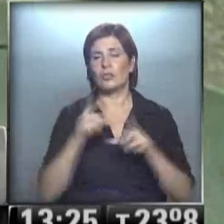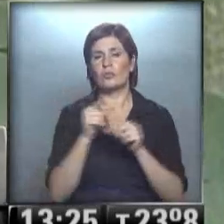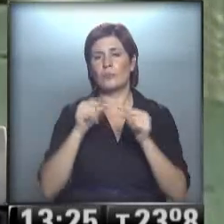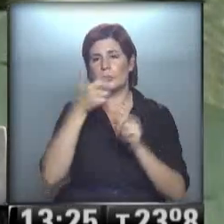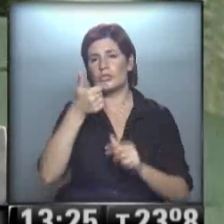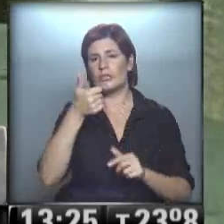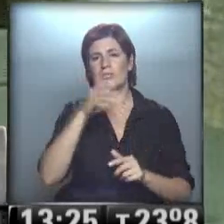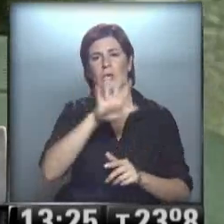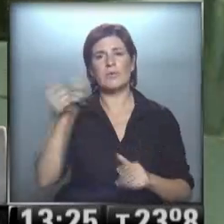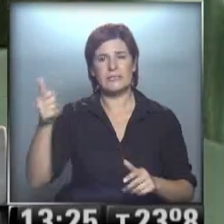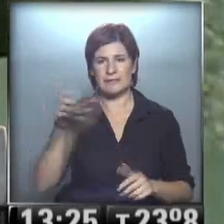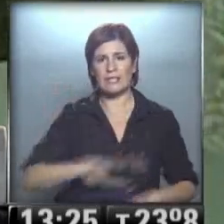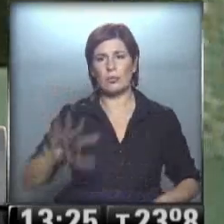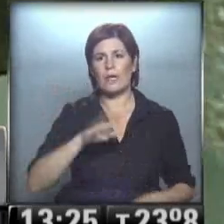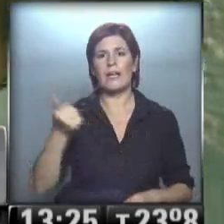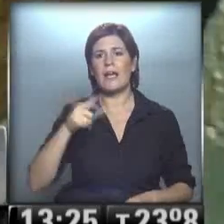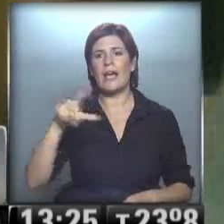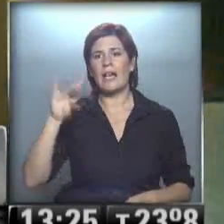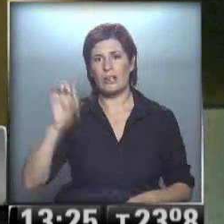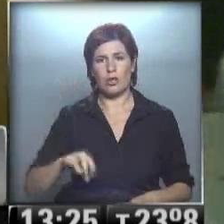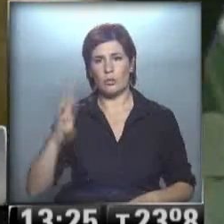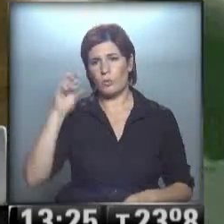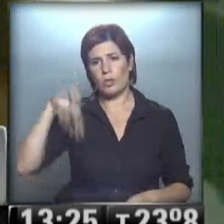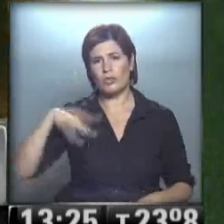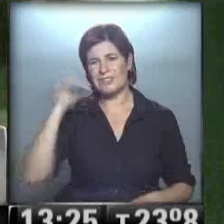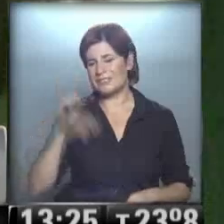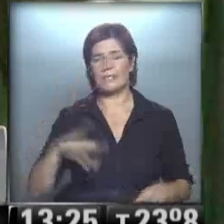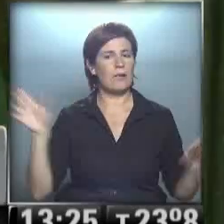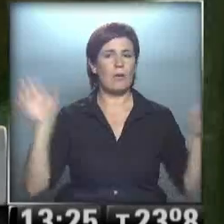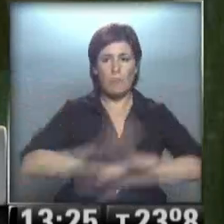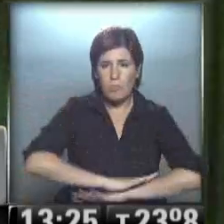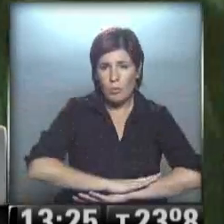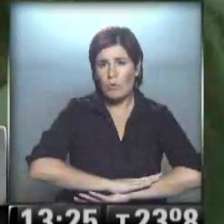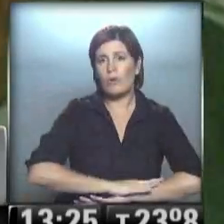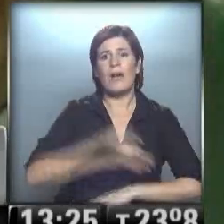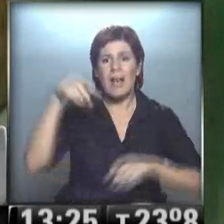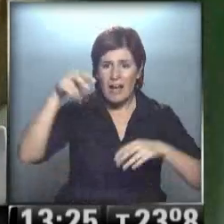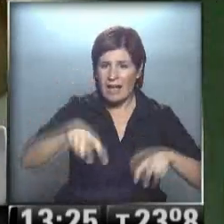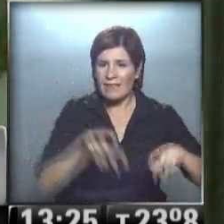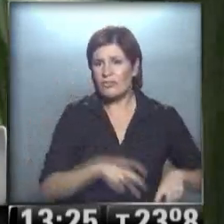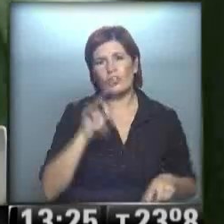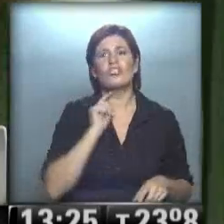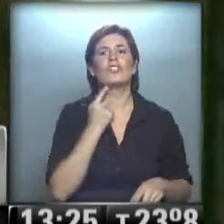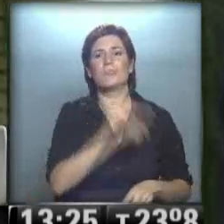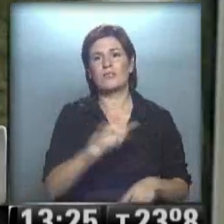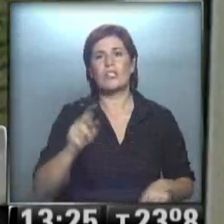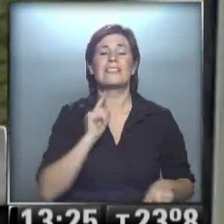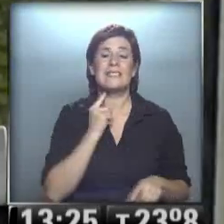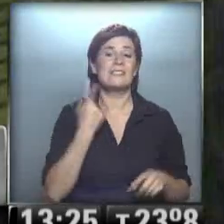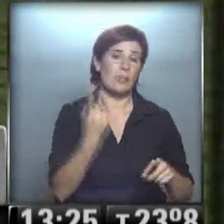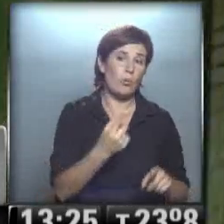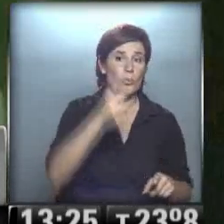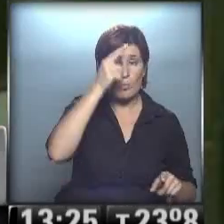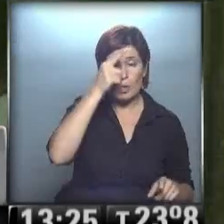56 allí en Aldo bonsi y fueron sorprendidos claro con más de 13 personas en el interior donde también se encontraba por